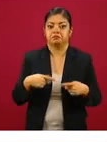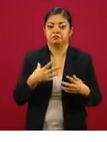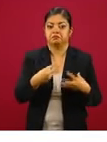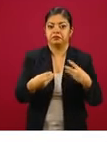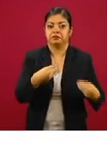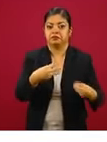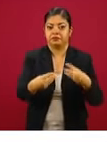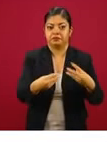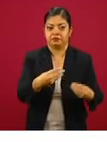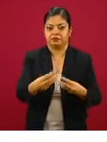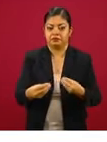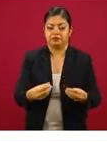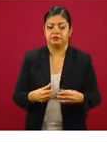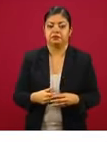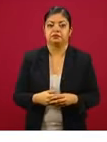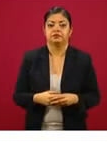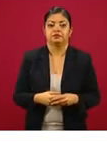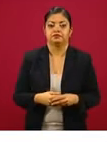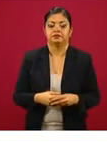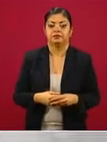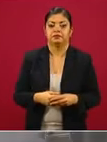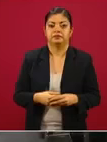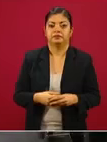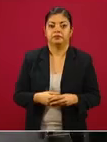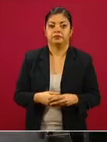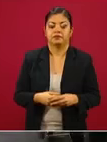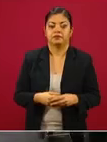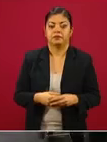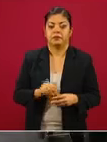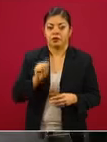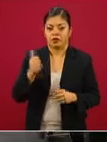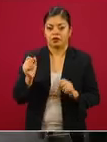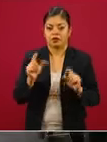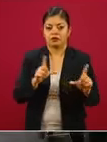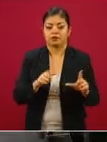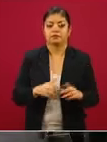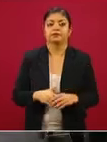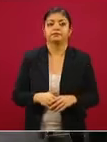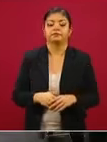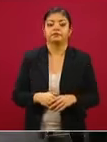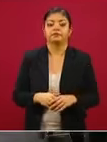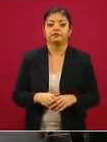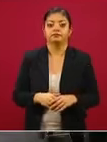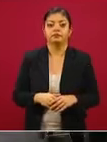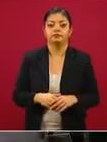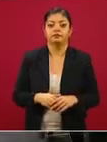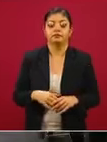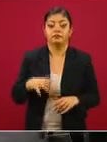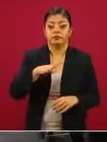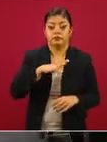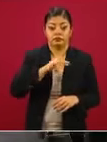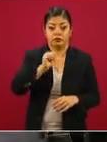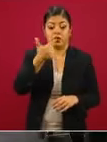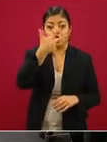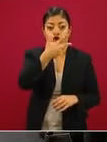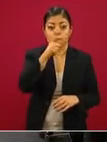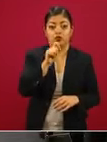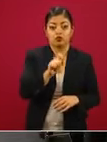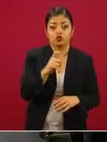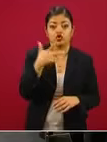transmisión de esta enfermedad. La siguiente. Cuando lo vemos por incidencia,